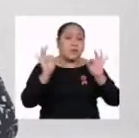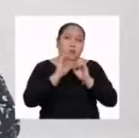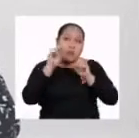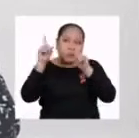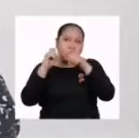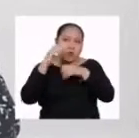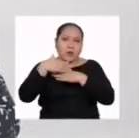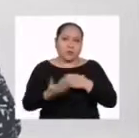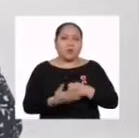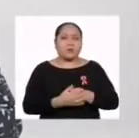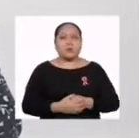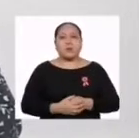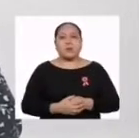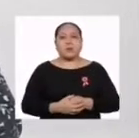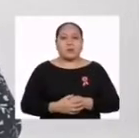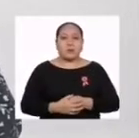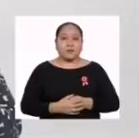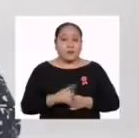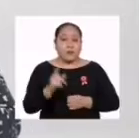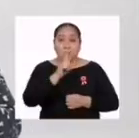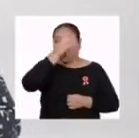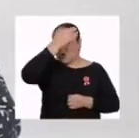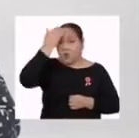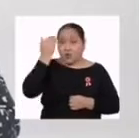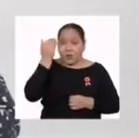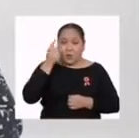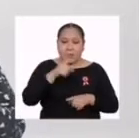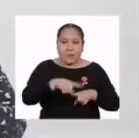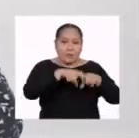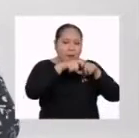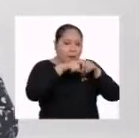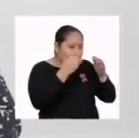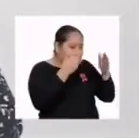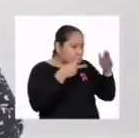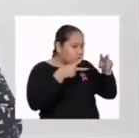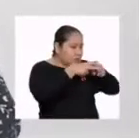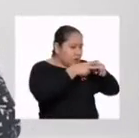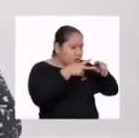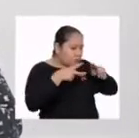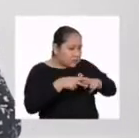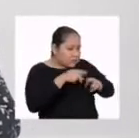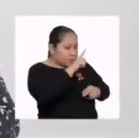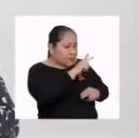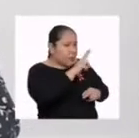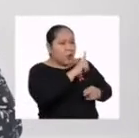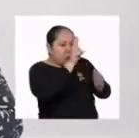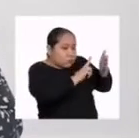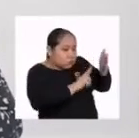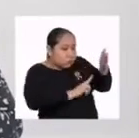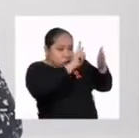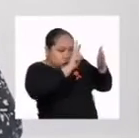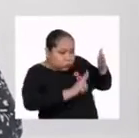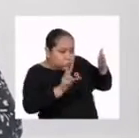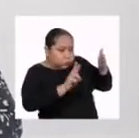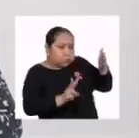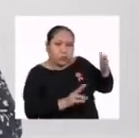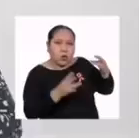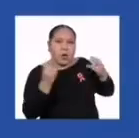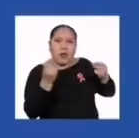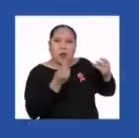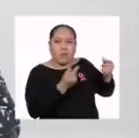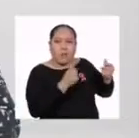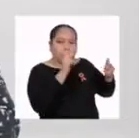después. Sobre todo, no olvides hacer pausas. La lectura no debe ser concebida como una